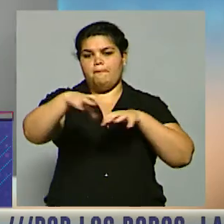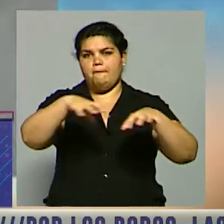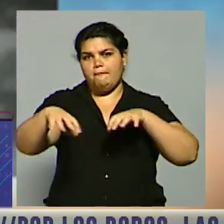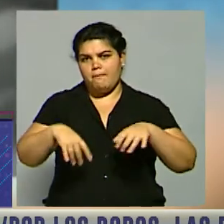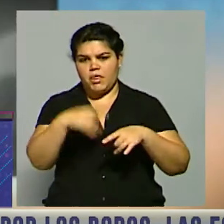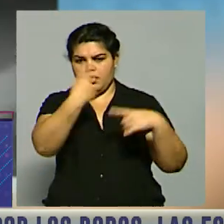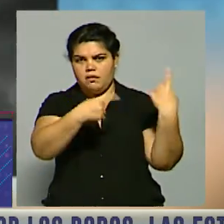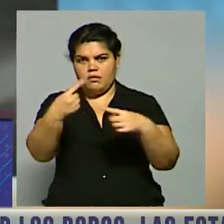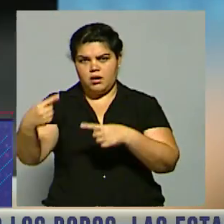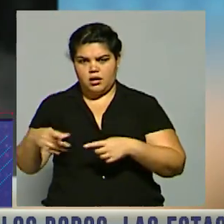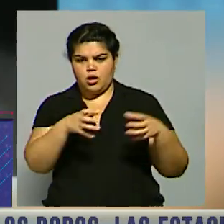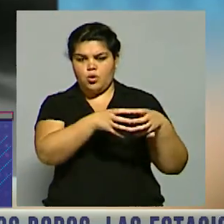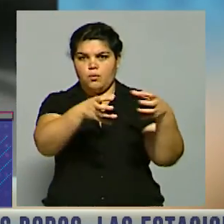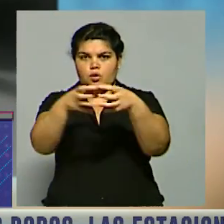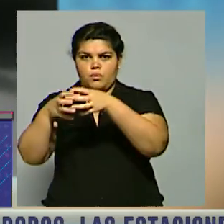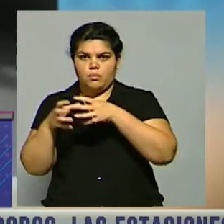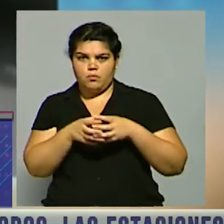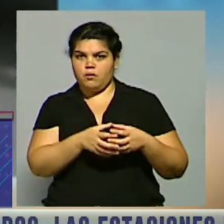de que muchos